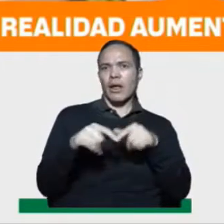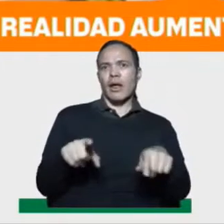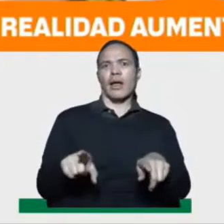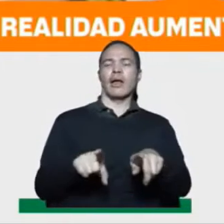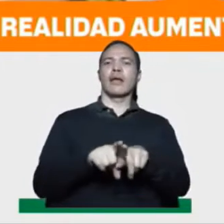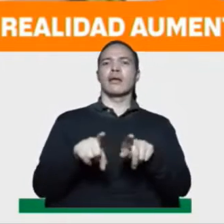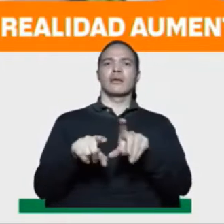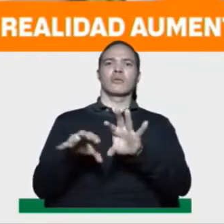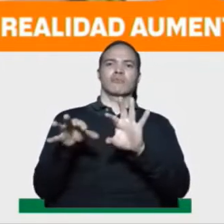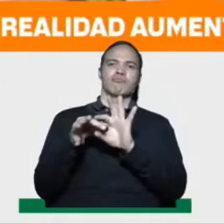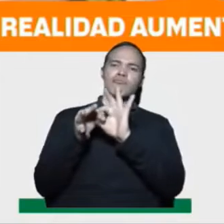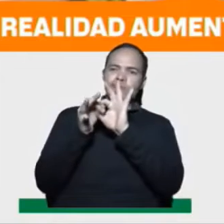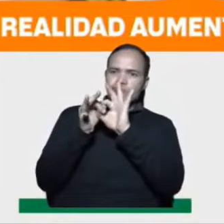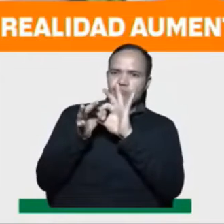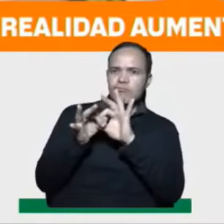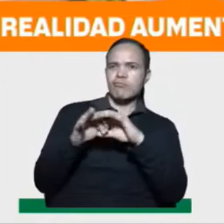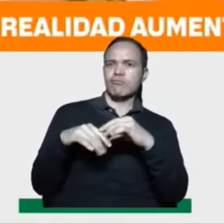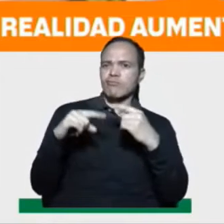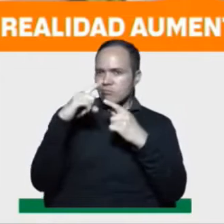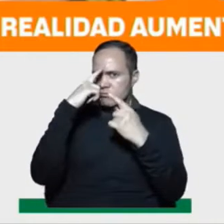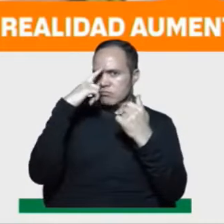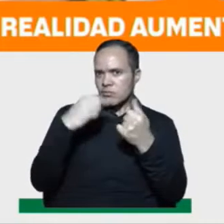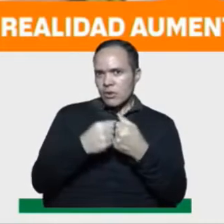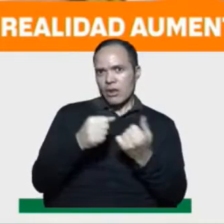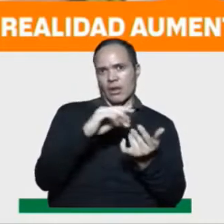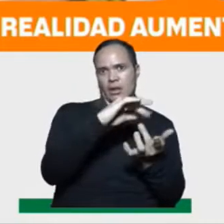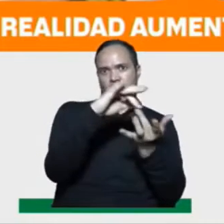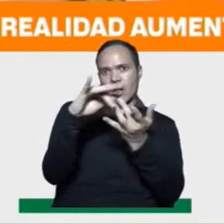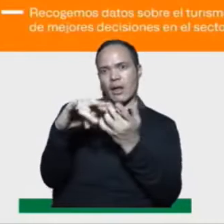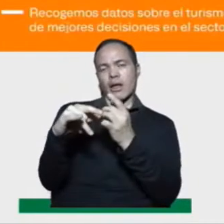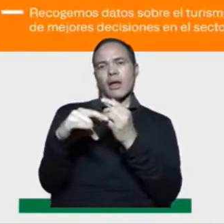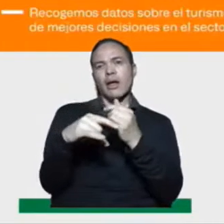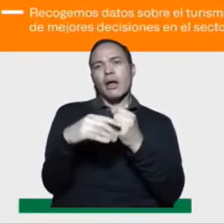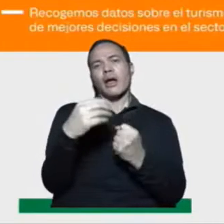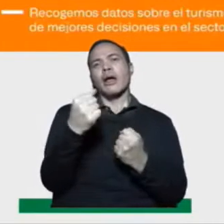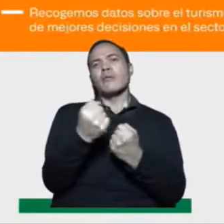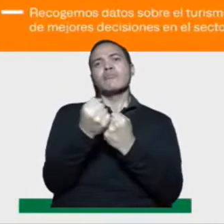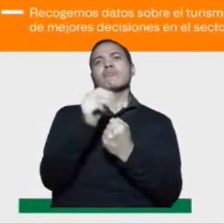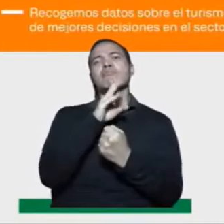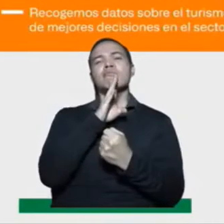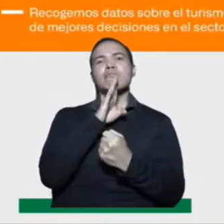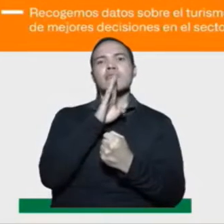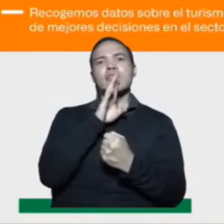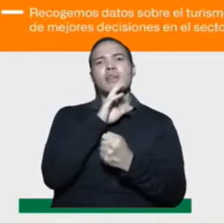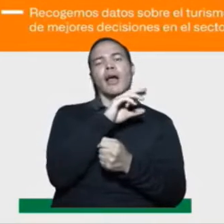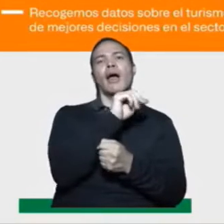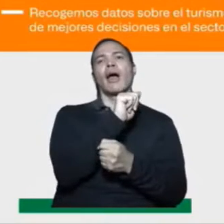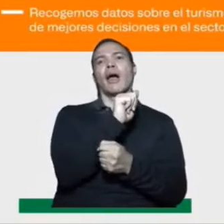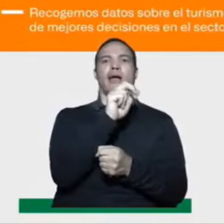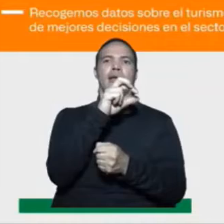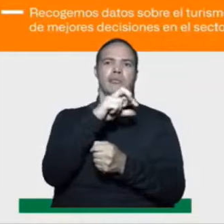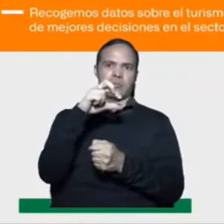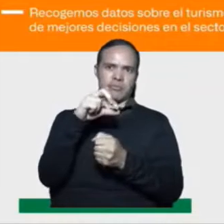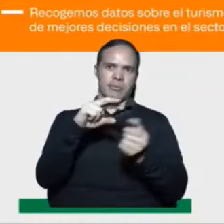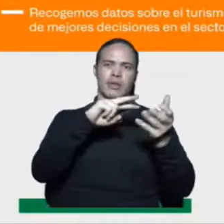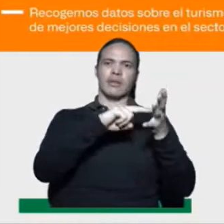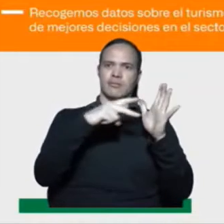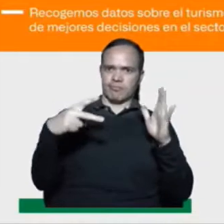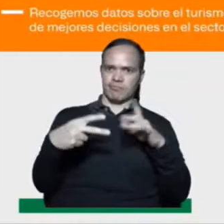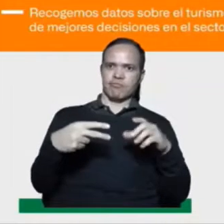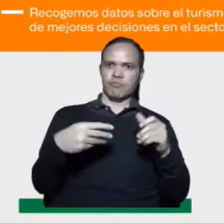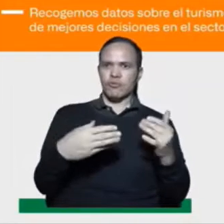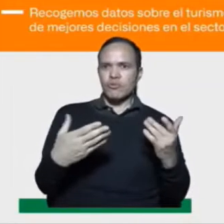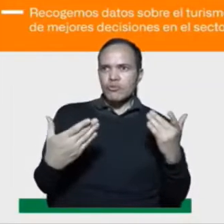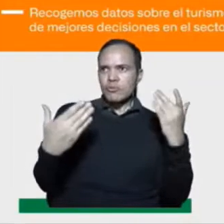acompañamiento y la guianza turística, simplemente con el apoyo de la tecnología. y un insumo que